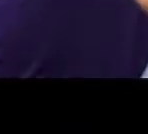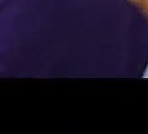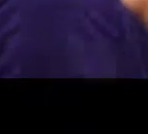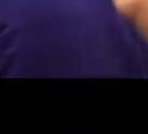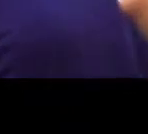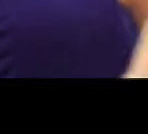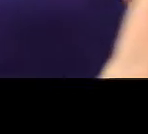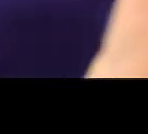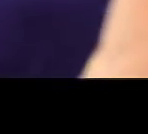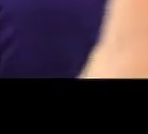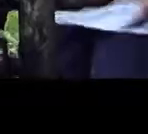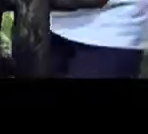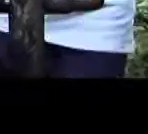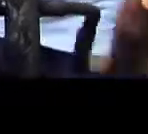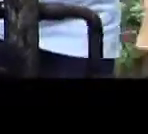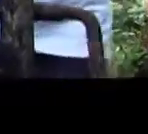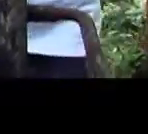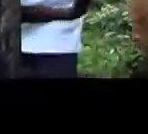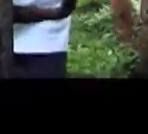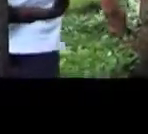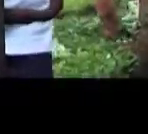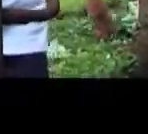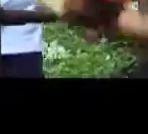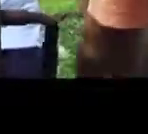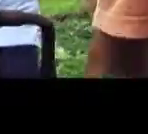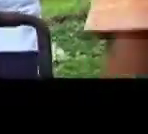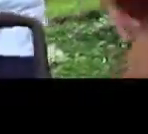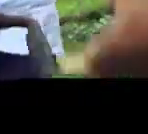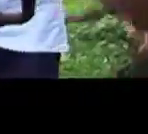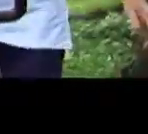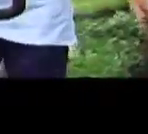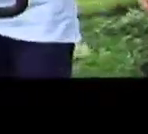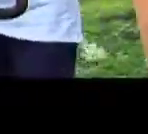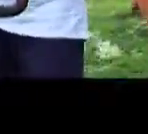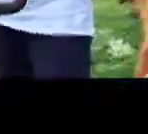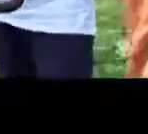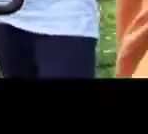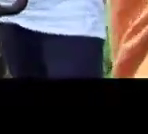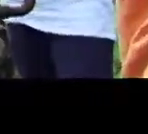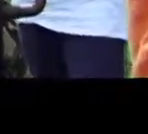que tengo sin ningún control prenatal,